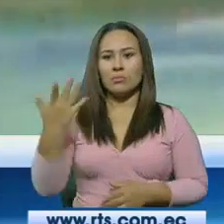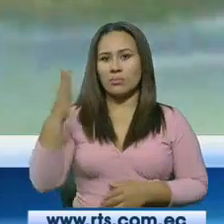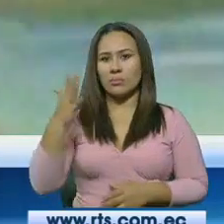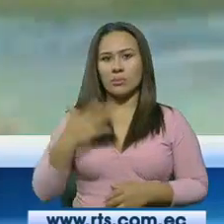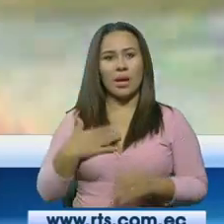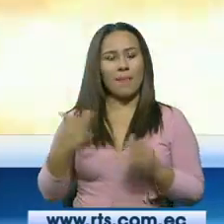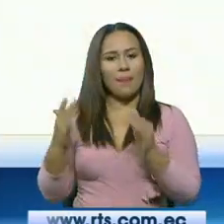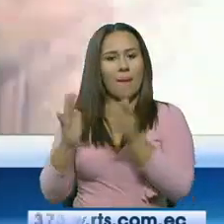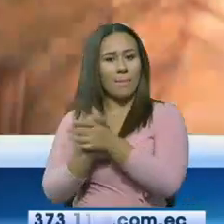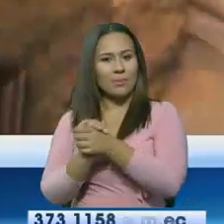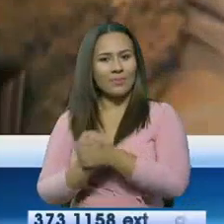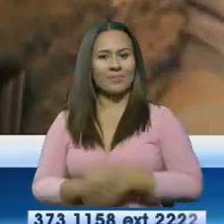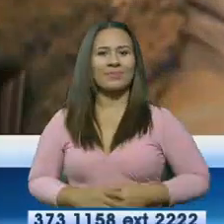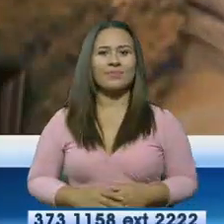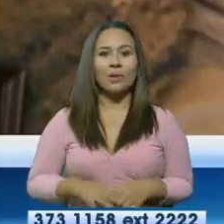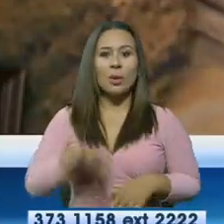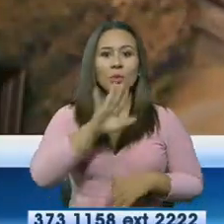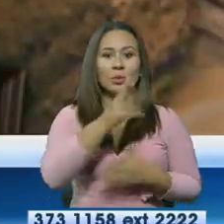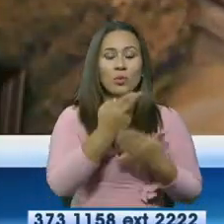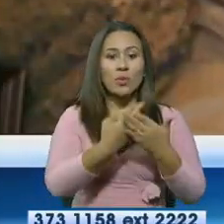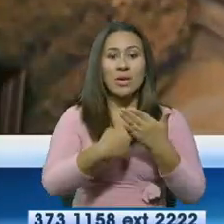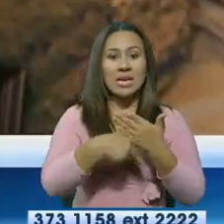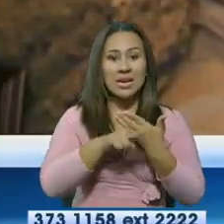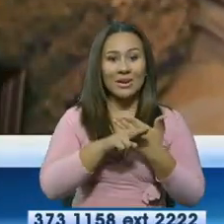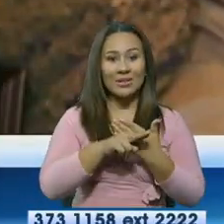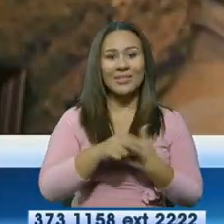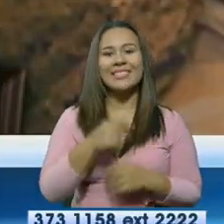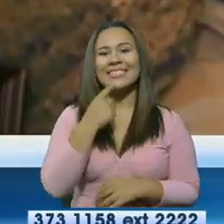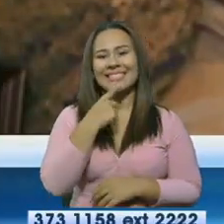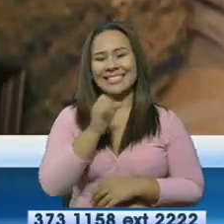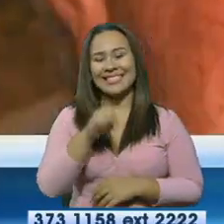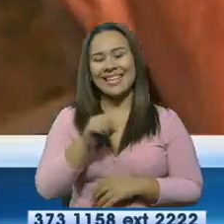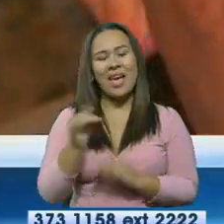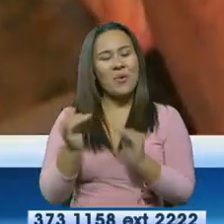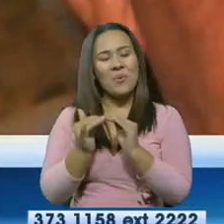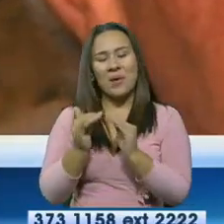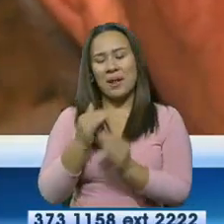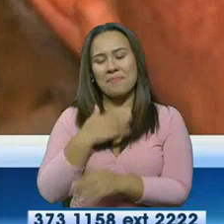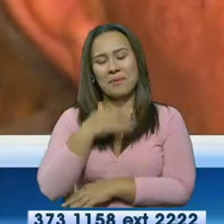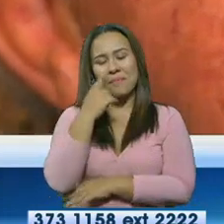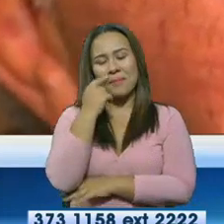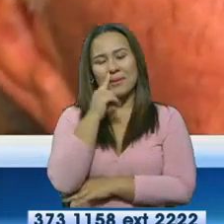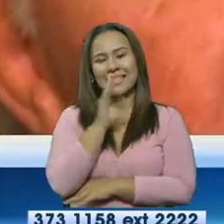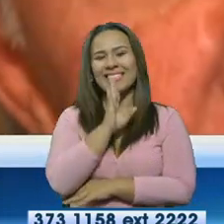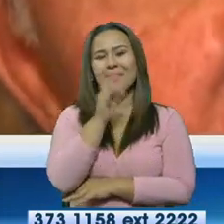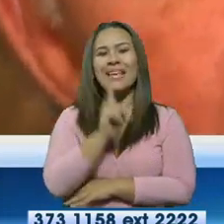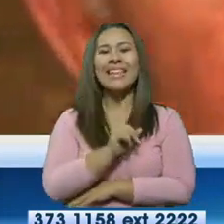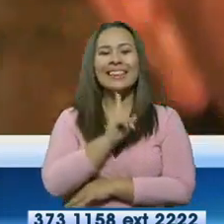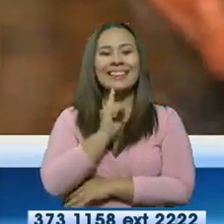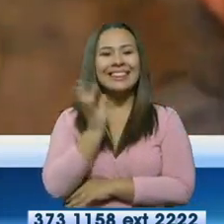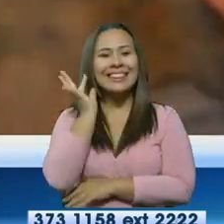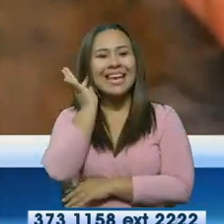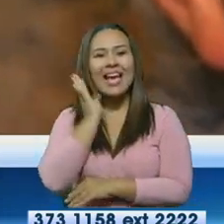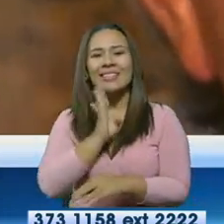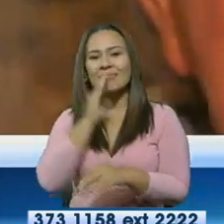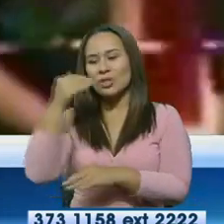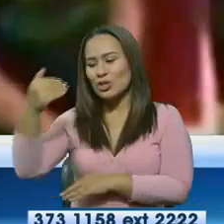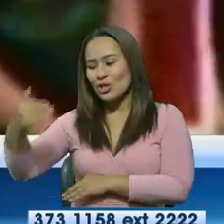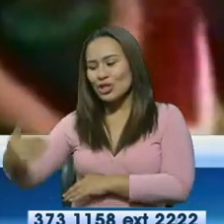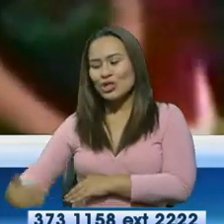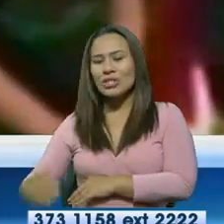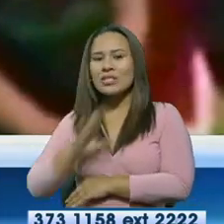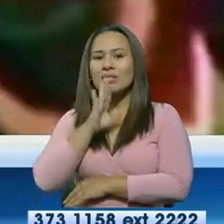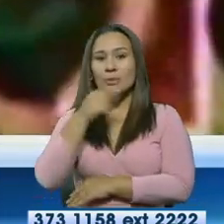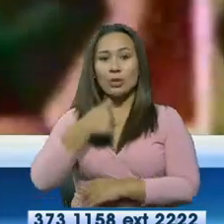mujer. Hágame el favor. Mi hijo Jorge Albán nos cuenta que el ingenio y gracia de su padre la heredó de su tía con quien pasó su infancia. Y a pesar de